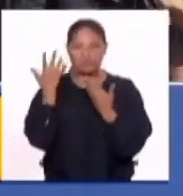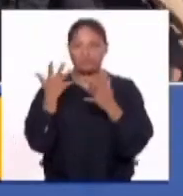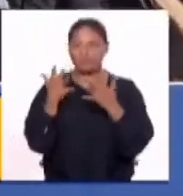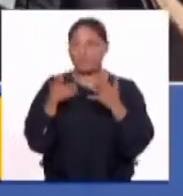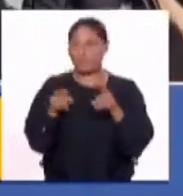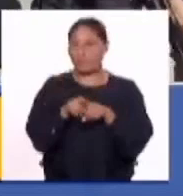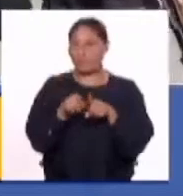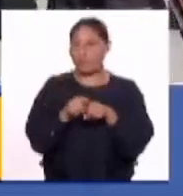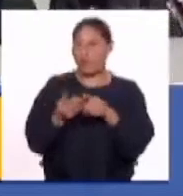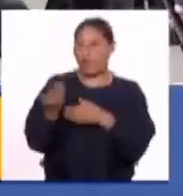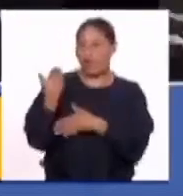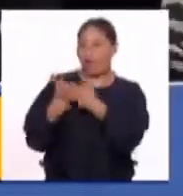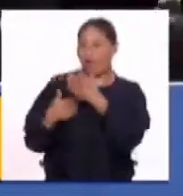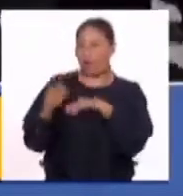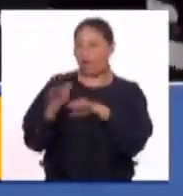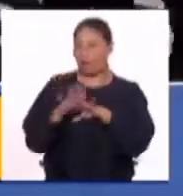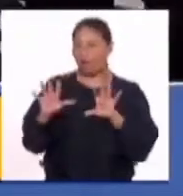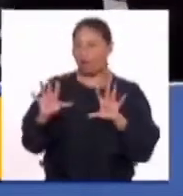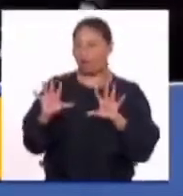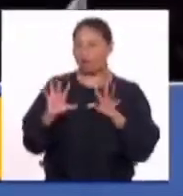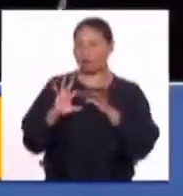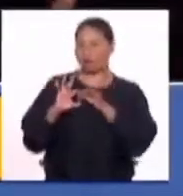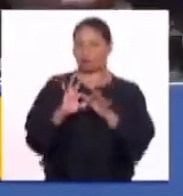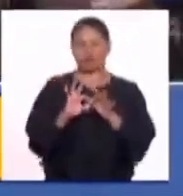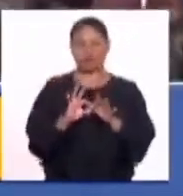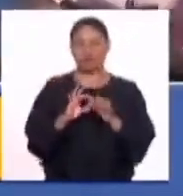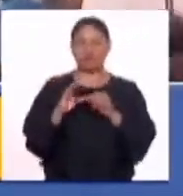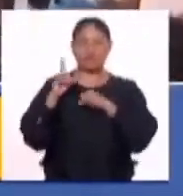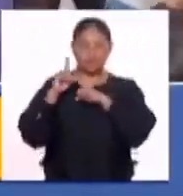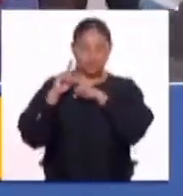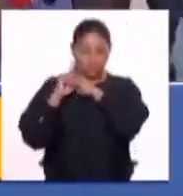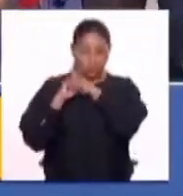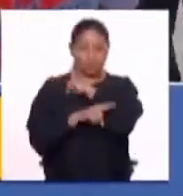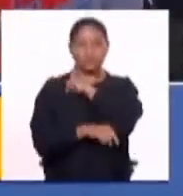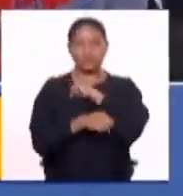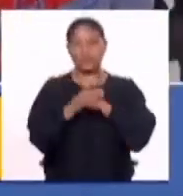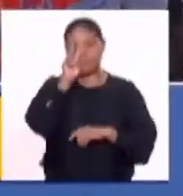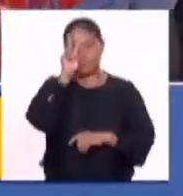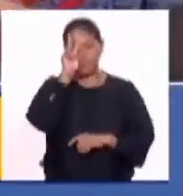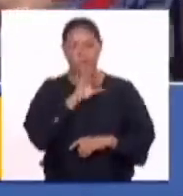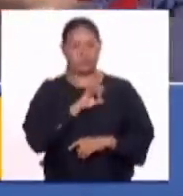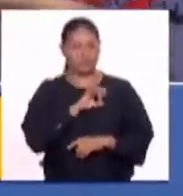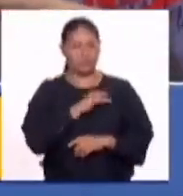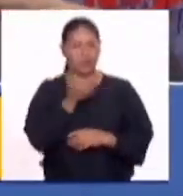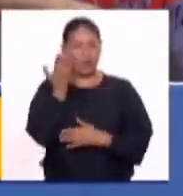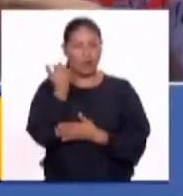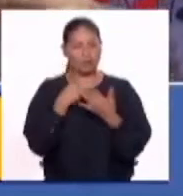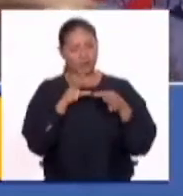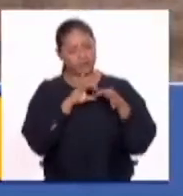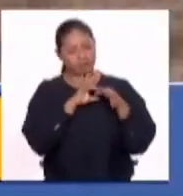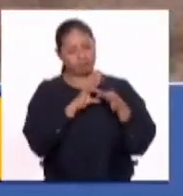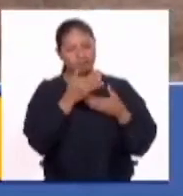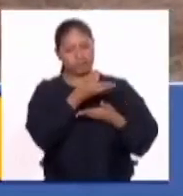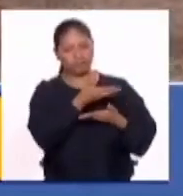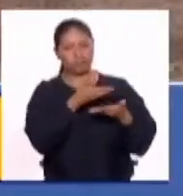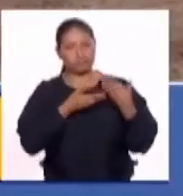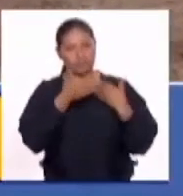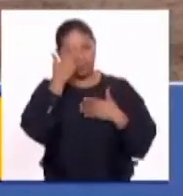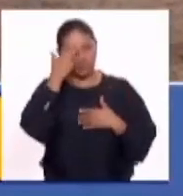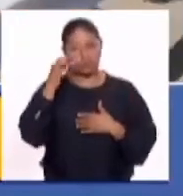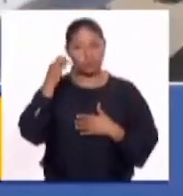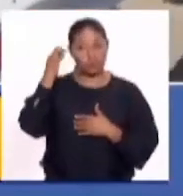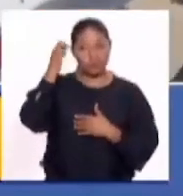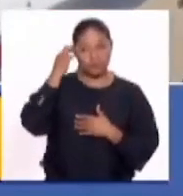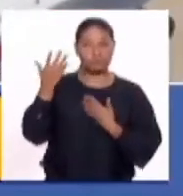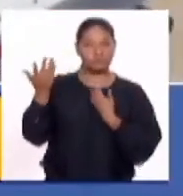habíamos visto de manera conjunta. Nosotros hemos profundizado, Chile-Perú, nuestras relaciones no solamente en el aspecto político, no solamente